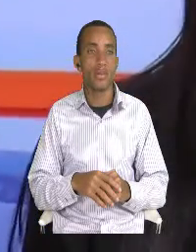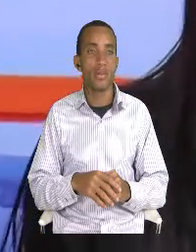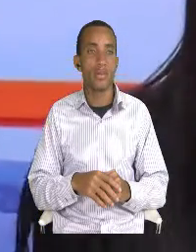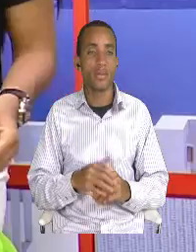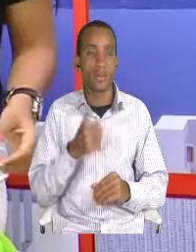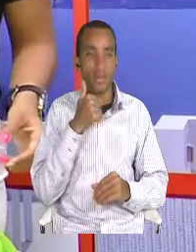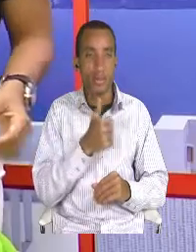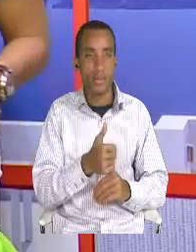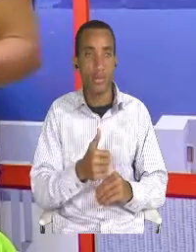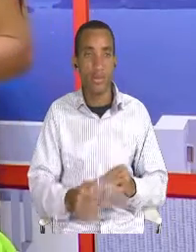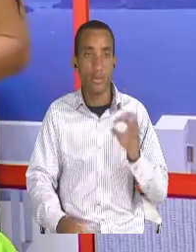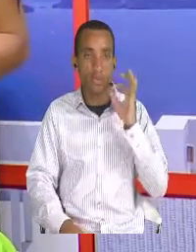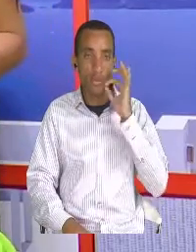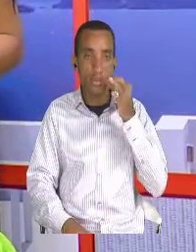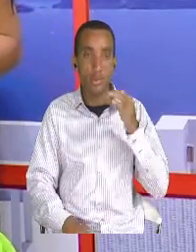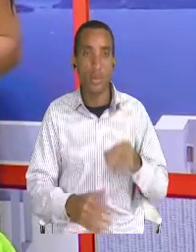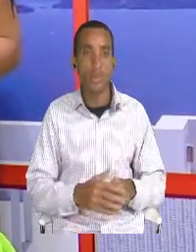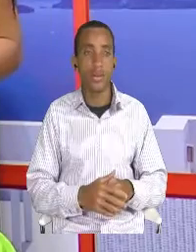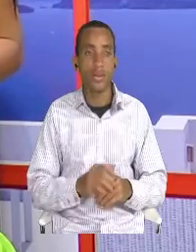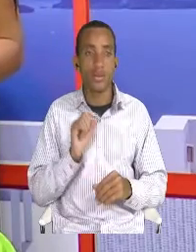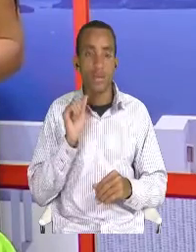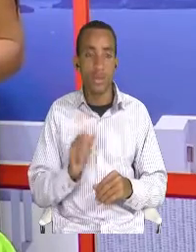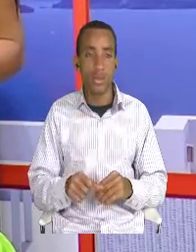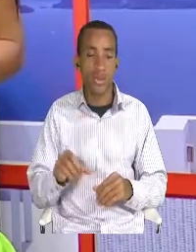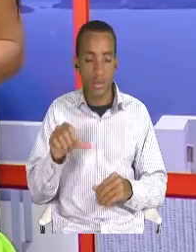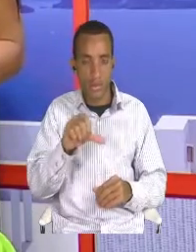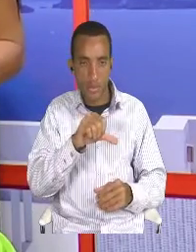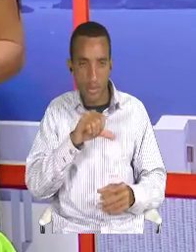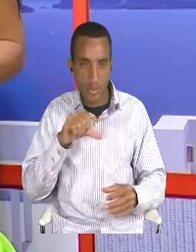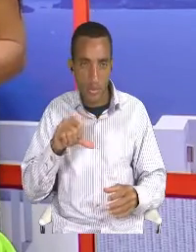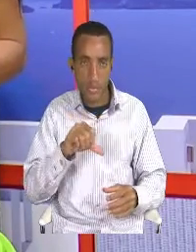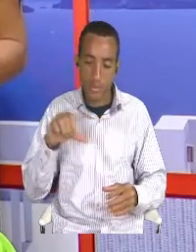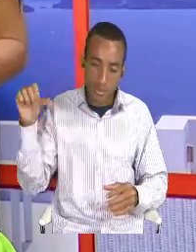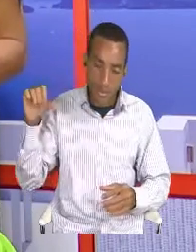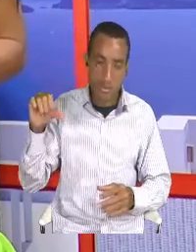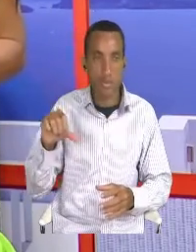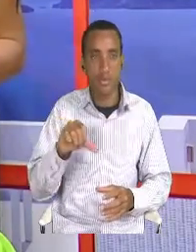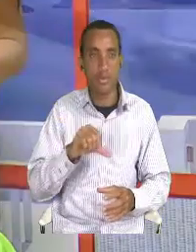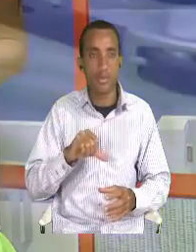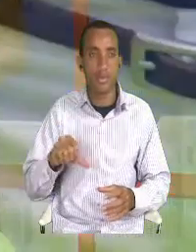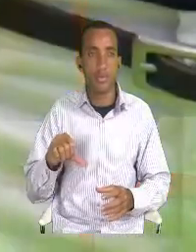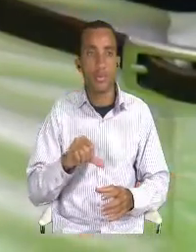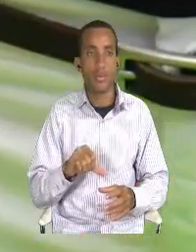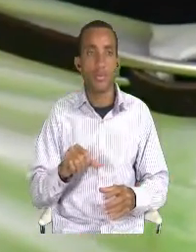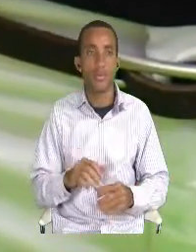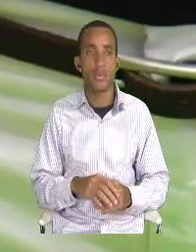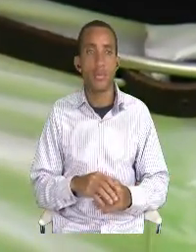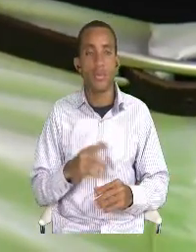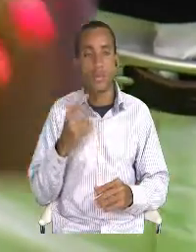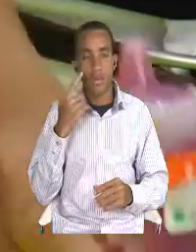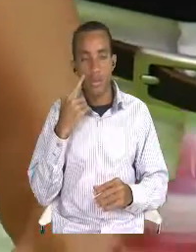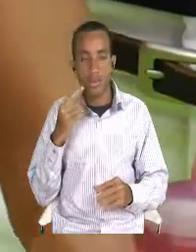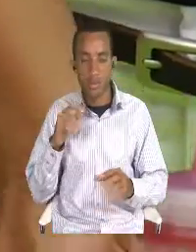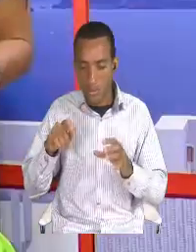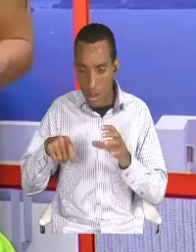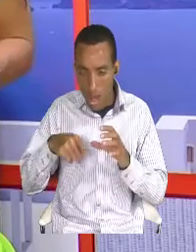¿Rico? Mm. Igual le puedes agregar más salsa. Esa es una forma de, pues de hacer un snack